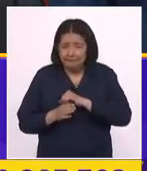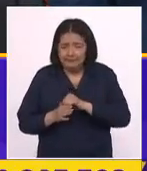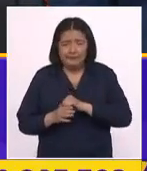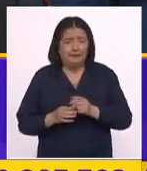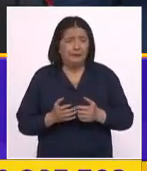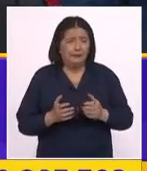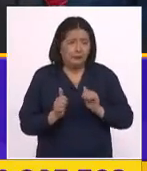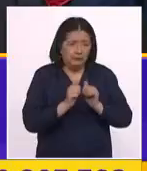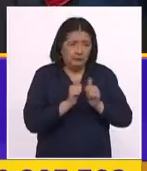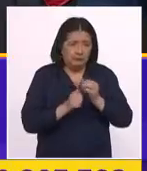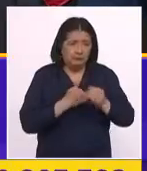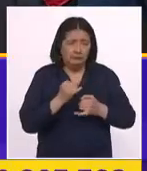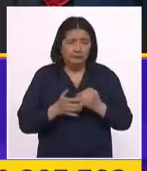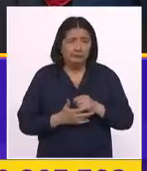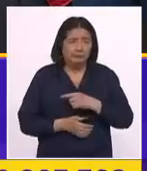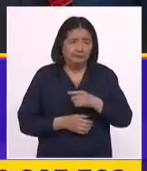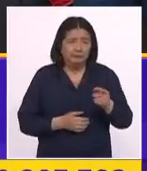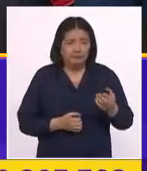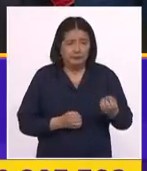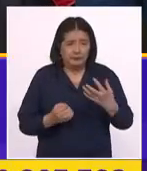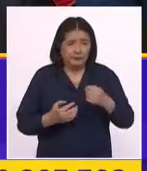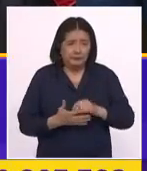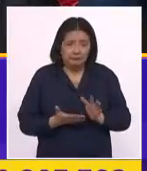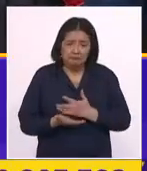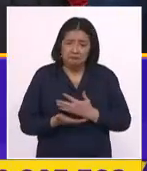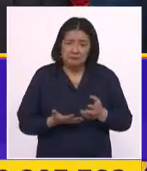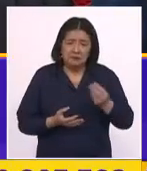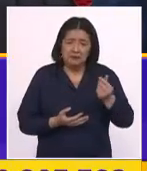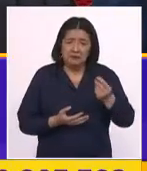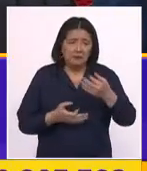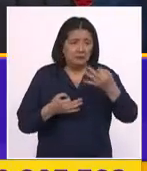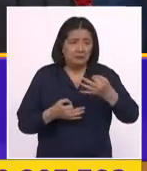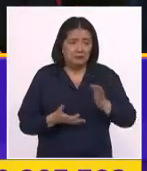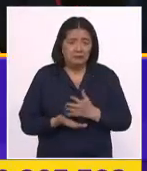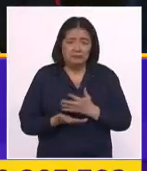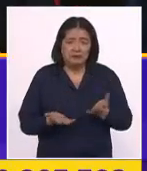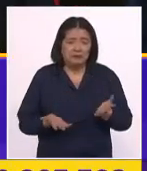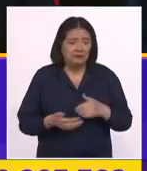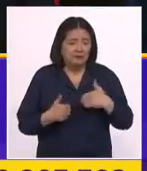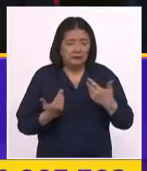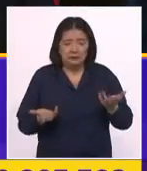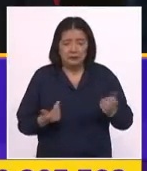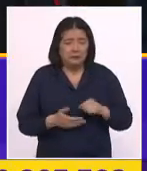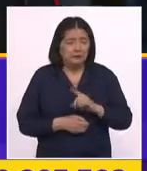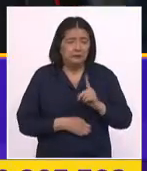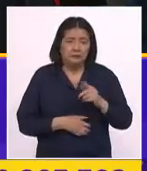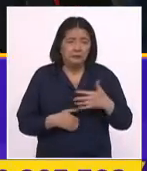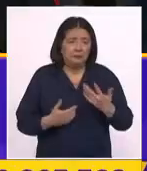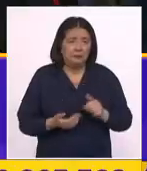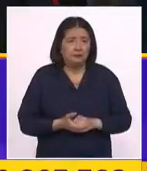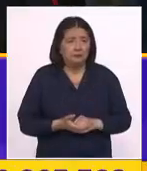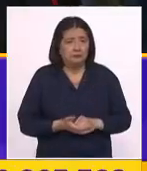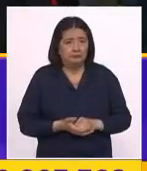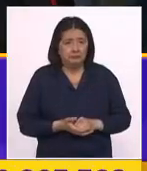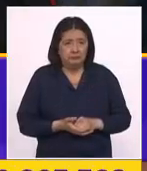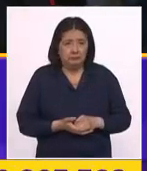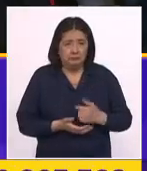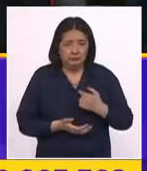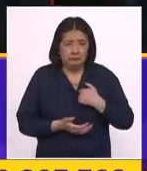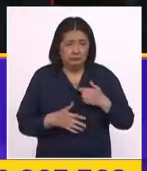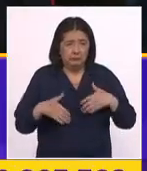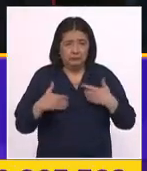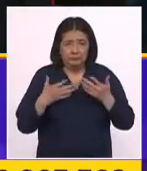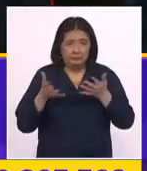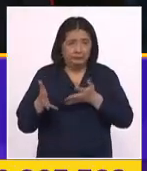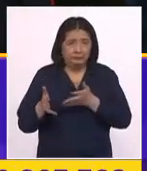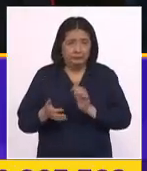competencias internacionales, ¿no? Y ellos siempre me decían de que no hay presupuesto, no se puede hacer nada. Y bueno, ya uno no se puede quedar,